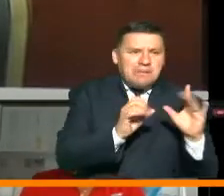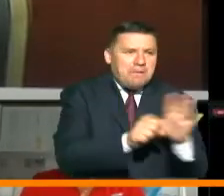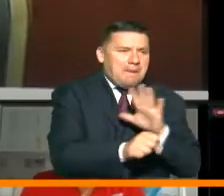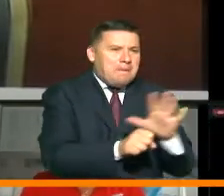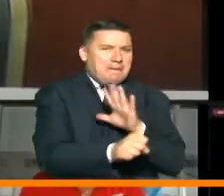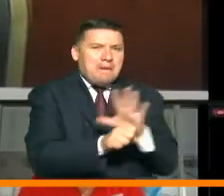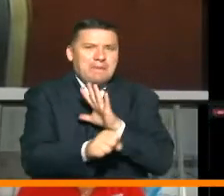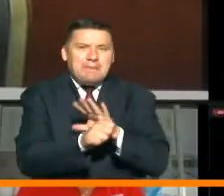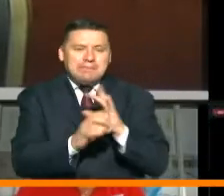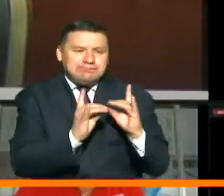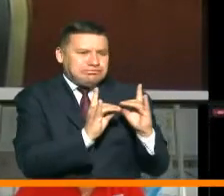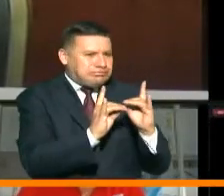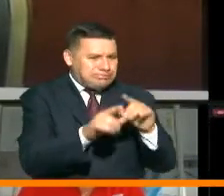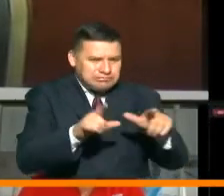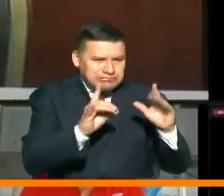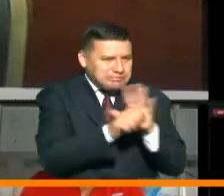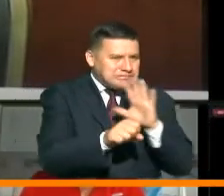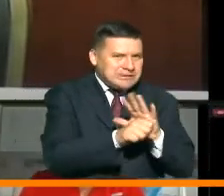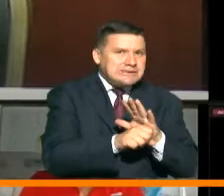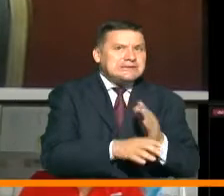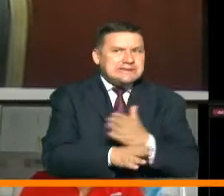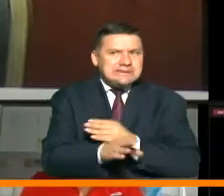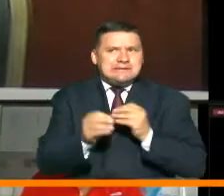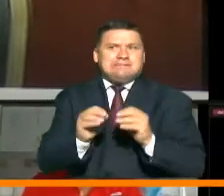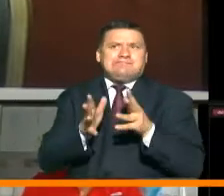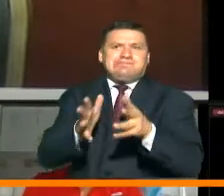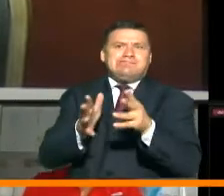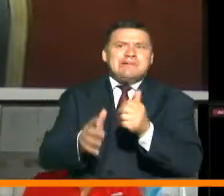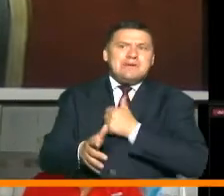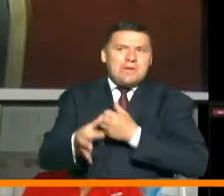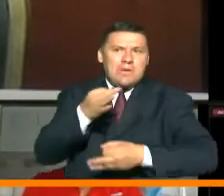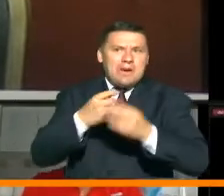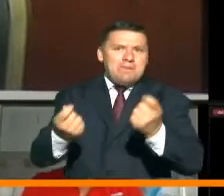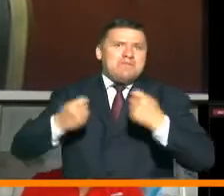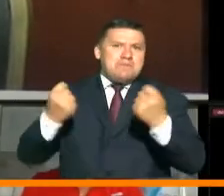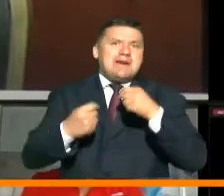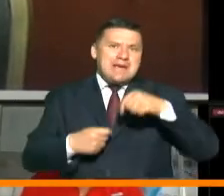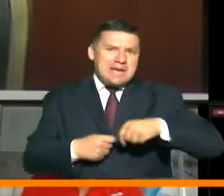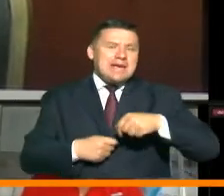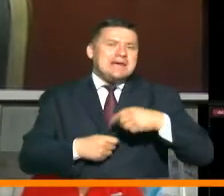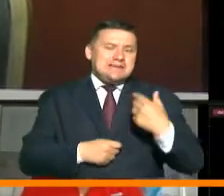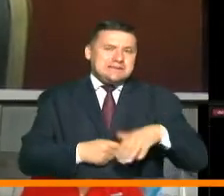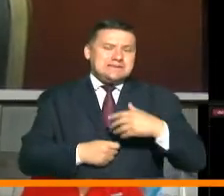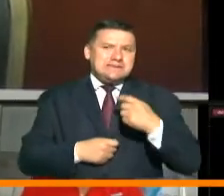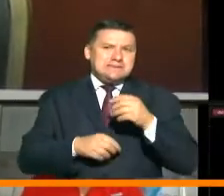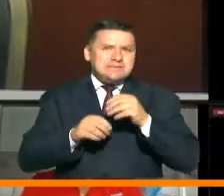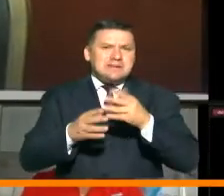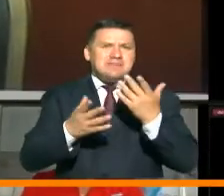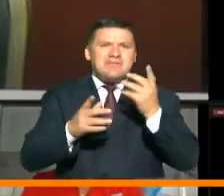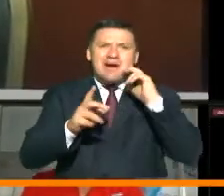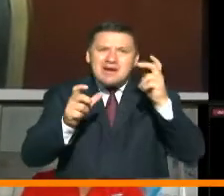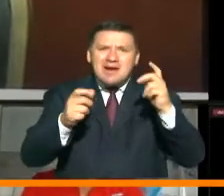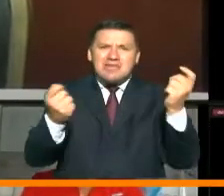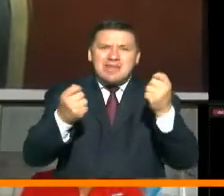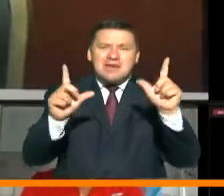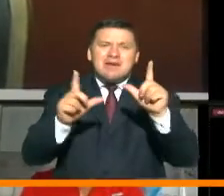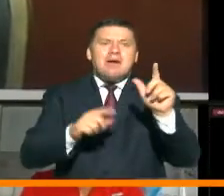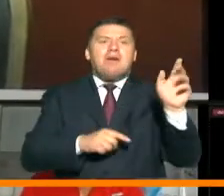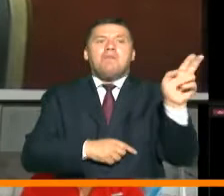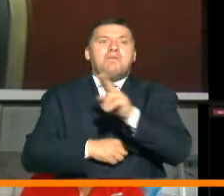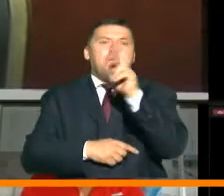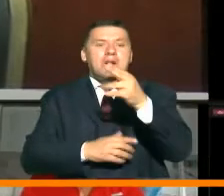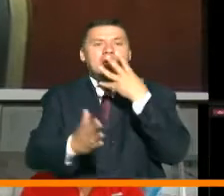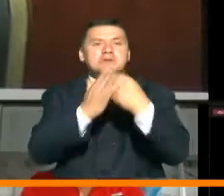se han tomado las medidas de pedagógicas promover autocuidado a través de todos los canales locales el toque de queda